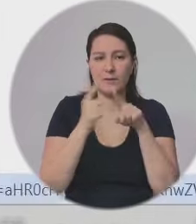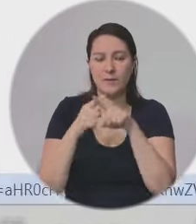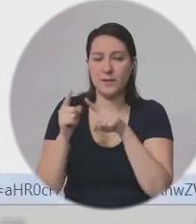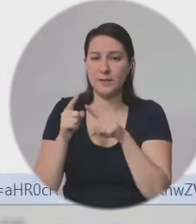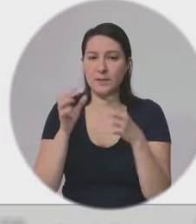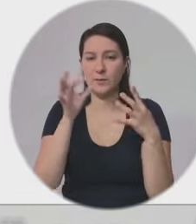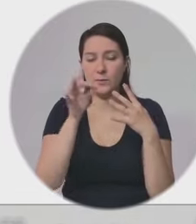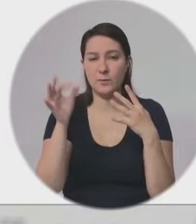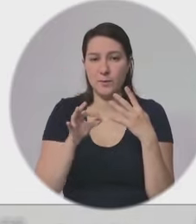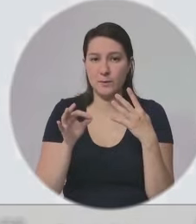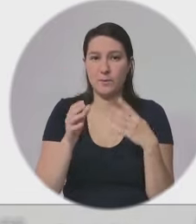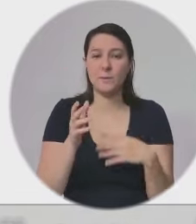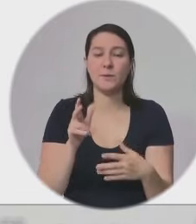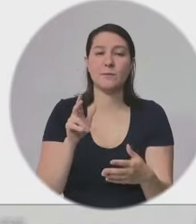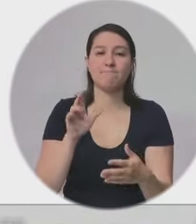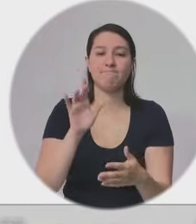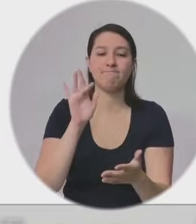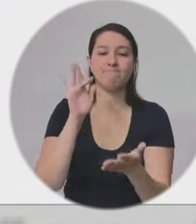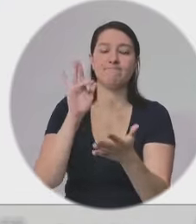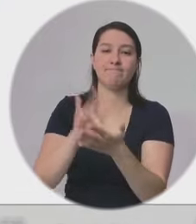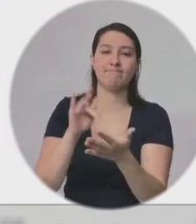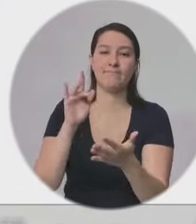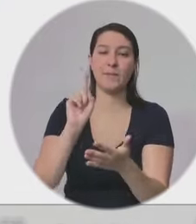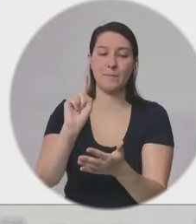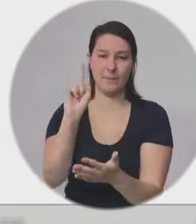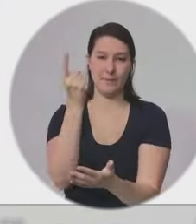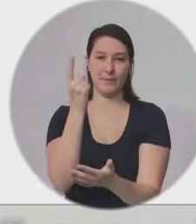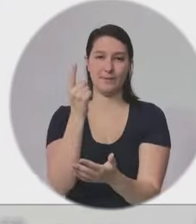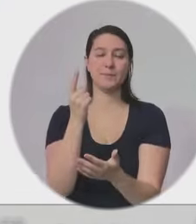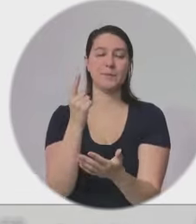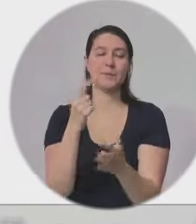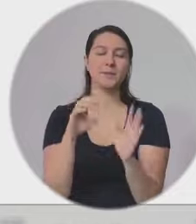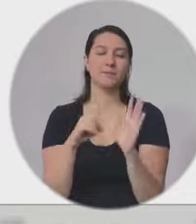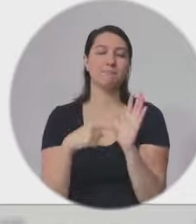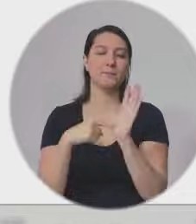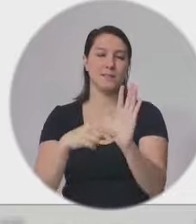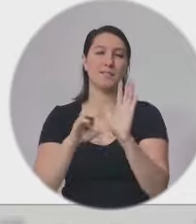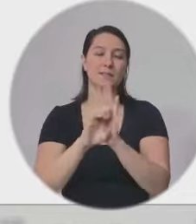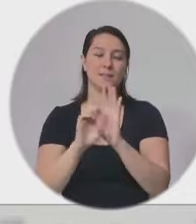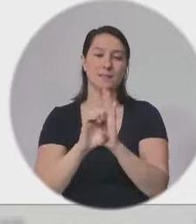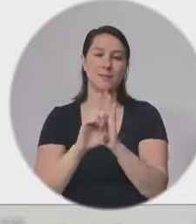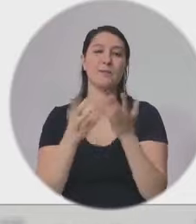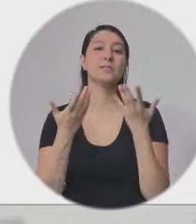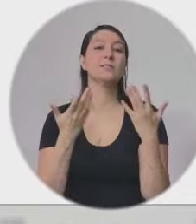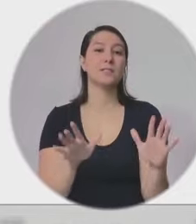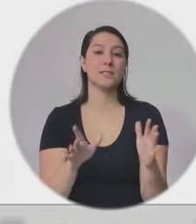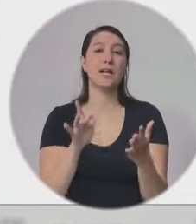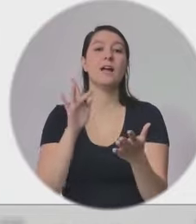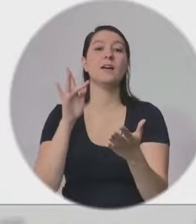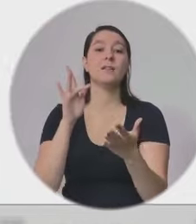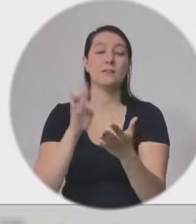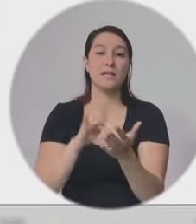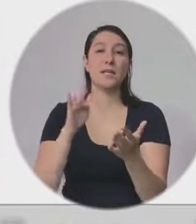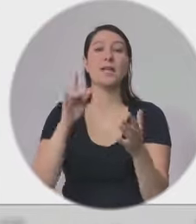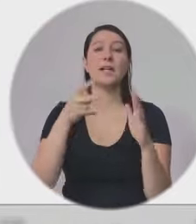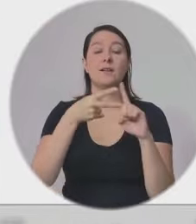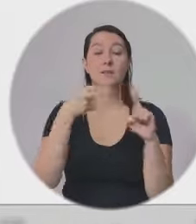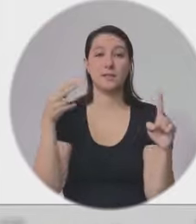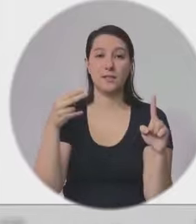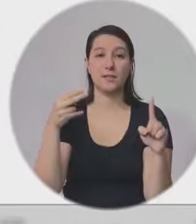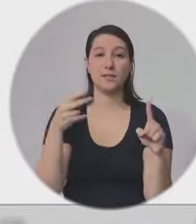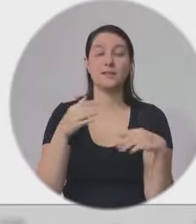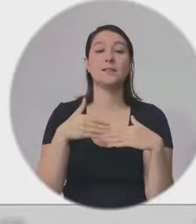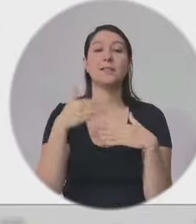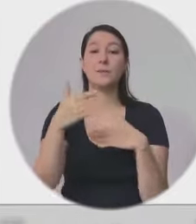la primera verdad solo para para enseñarles un ejemplo a la hora de seleccionar ya el hotel ustedes van a tener que seleccionar Luego de eso el